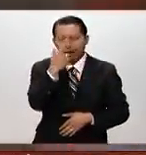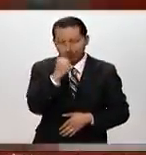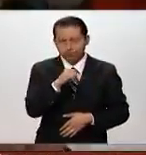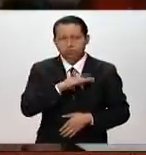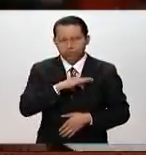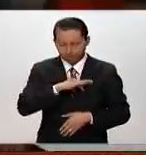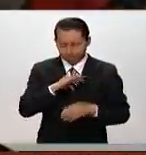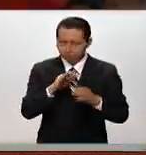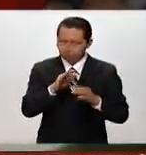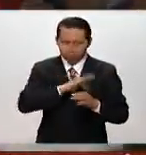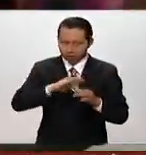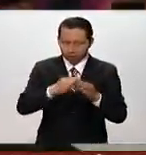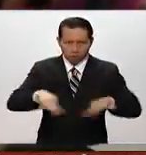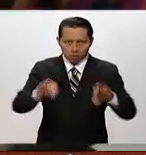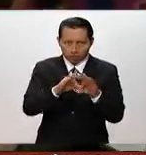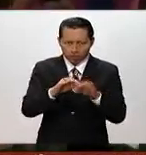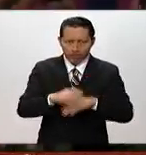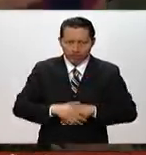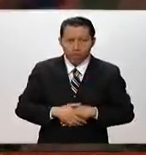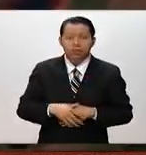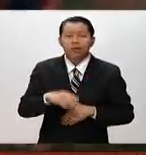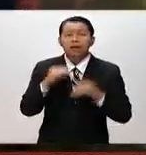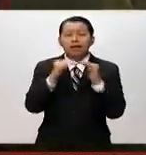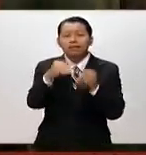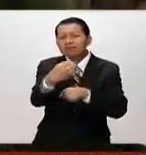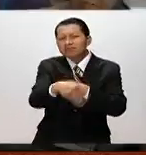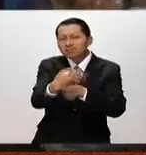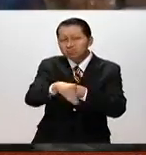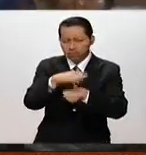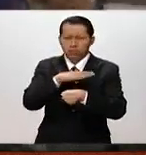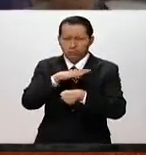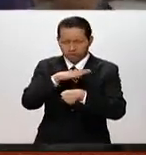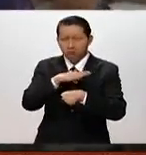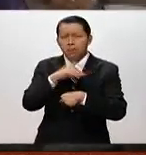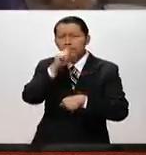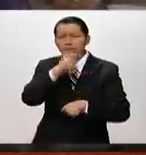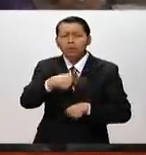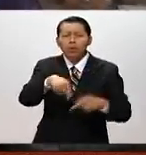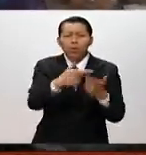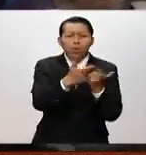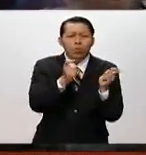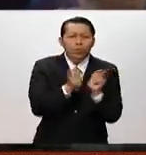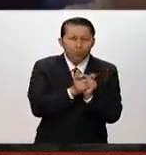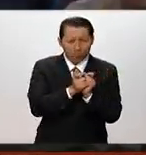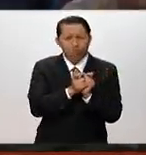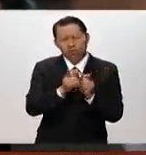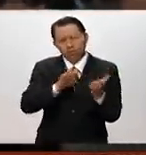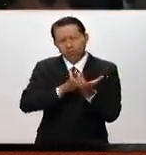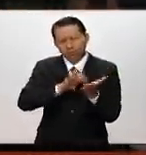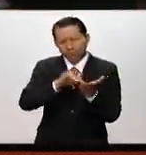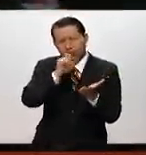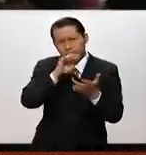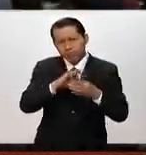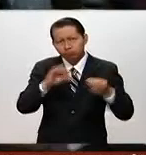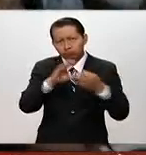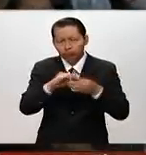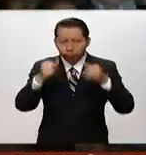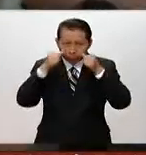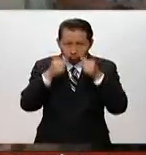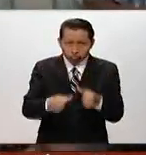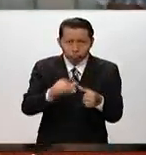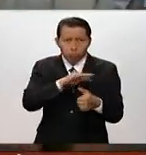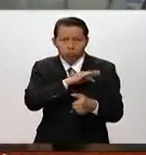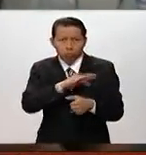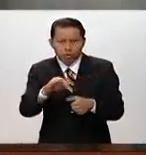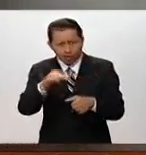es. En uno de los albergues, el presidente instruyó a sus colaboradores a atender la emergencia e iniciar de inmediato las labores